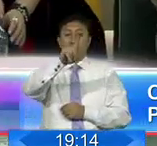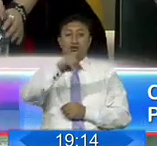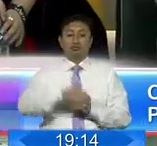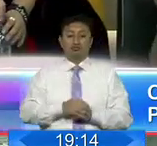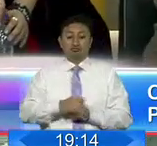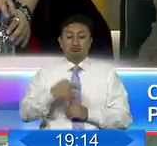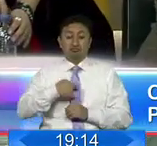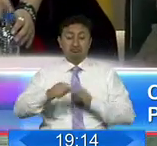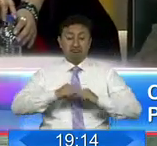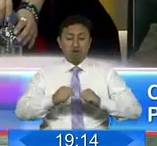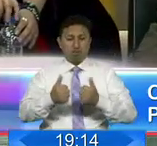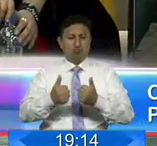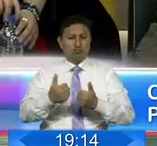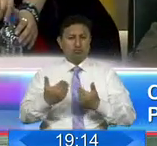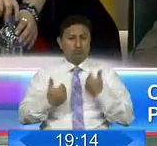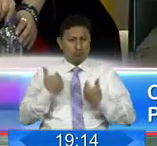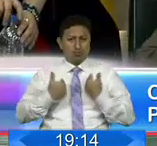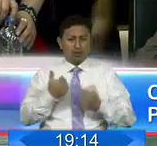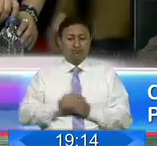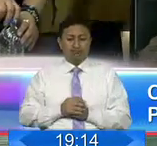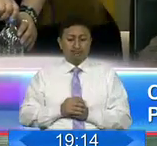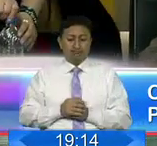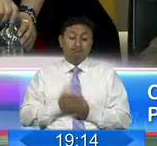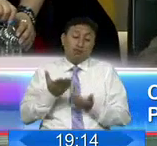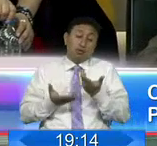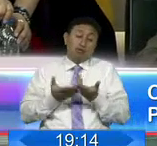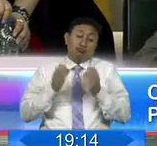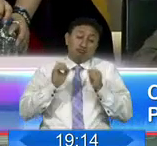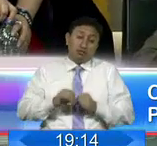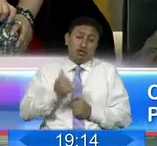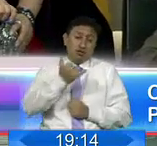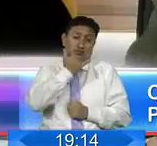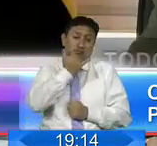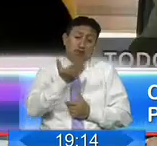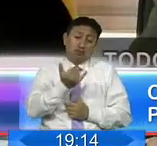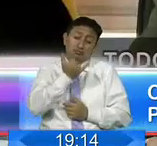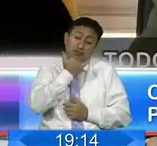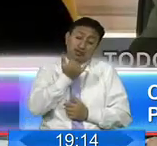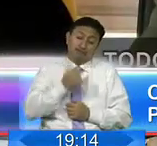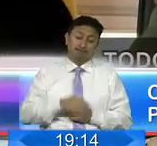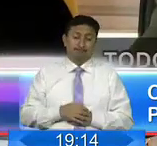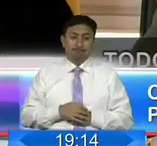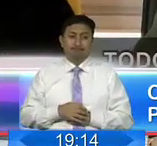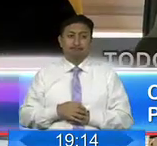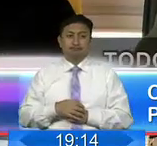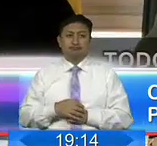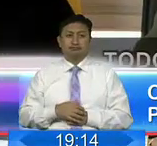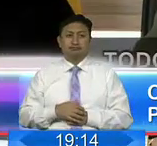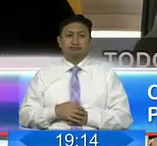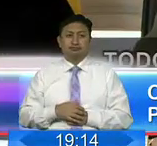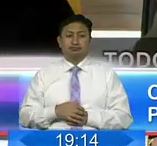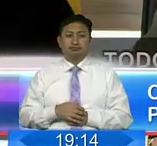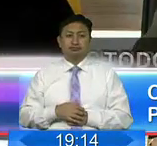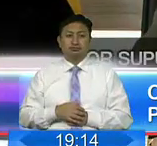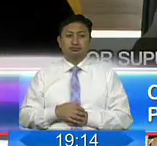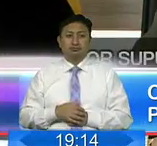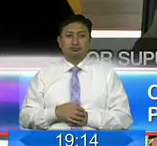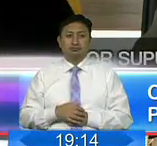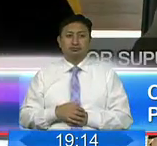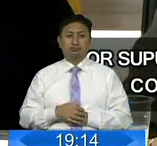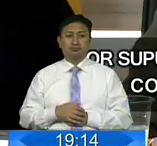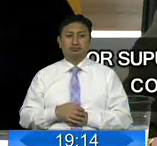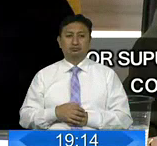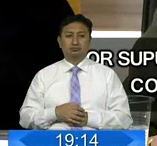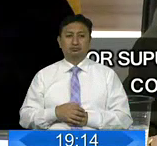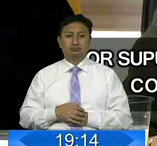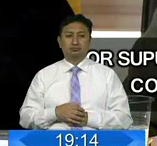la gestión realizada, reconociendo que pudieron existir errores. Todo lo que tenemos que hacer lo hemos hecho. Por